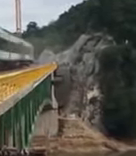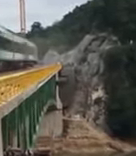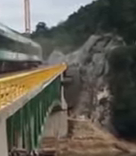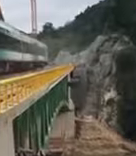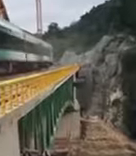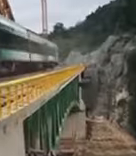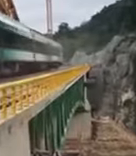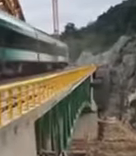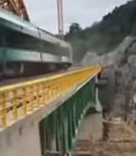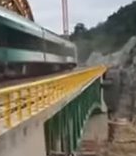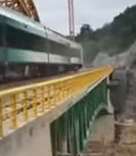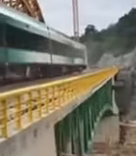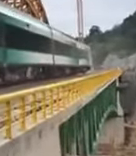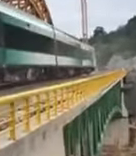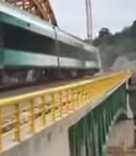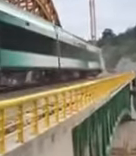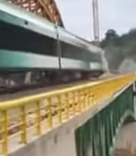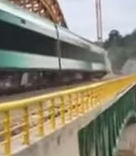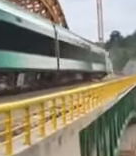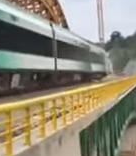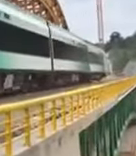Es historia.